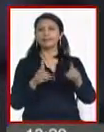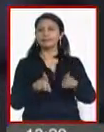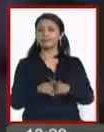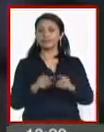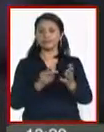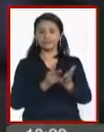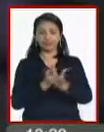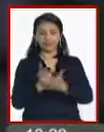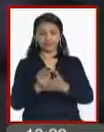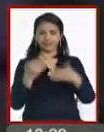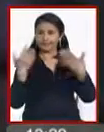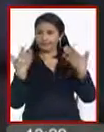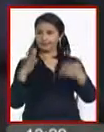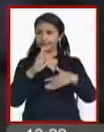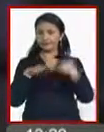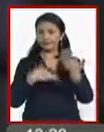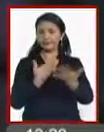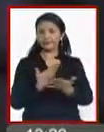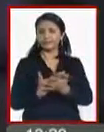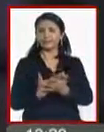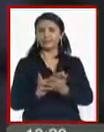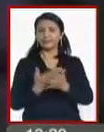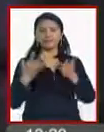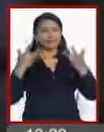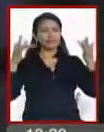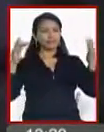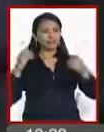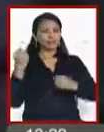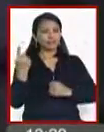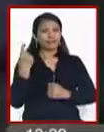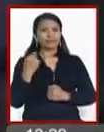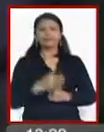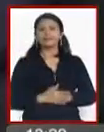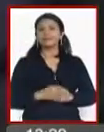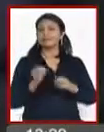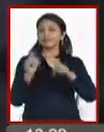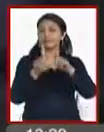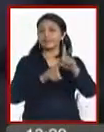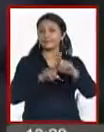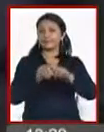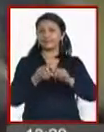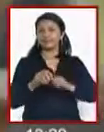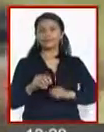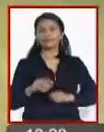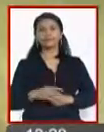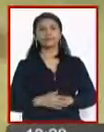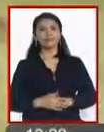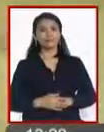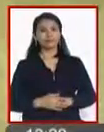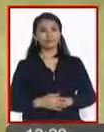verdad que allá todas brillaron y una de esas estrellas fue Panchita.